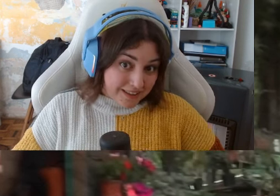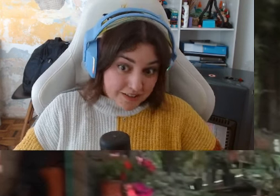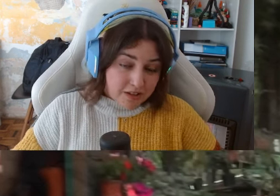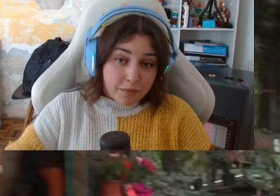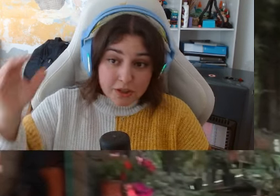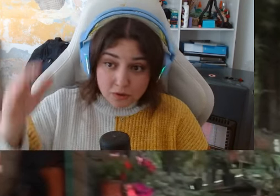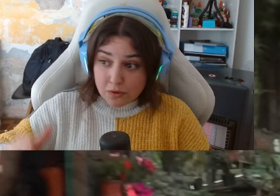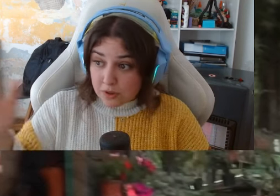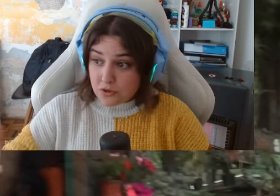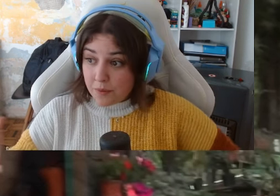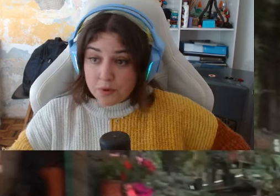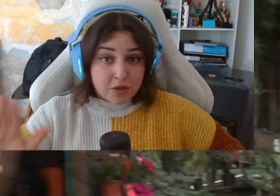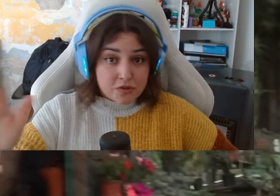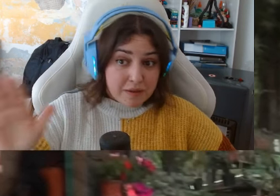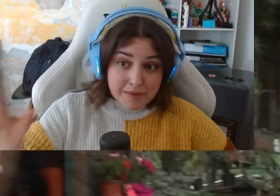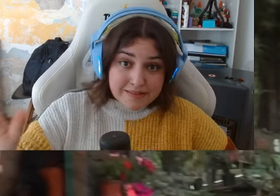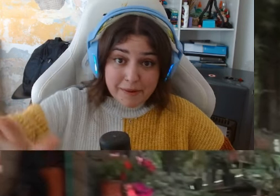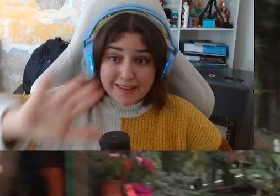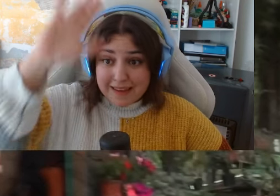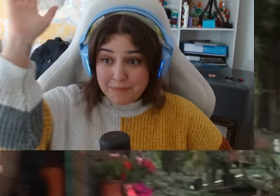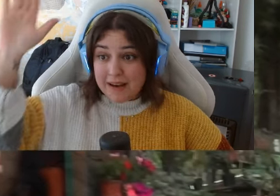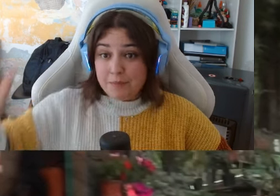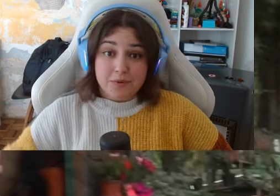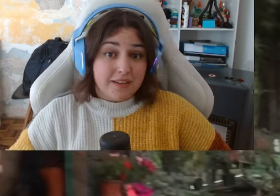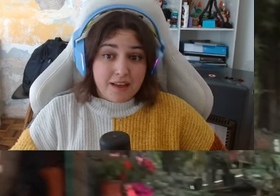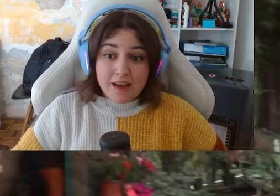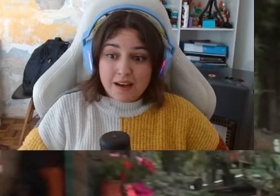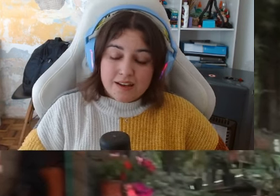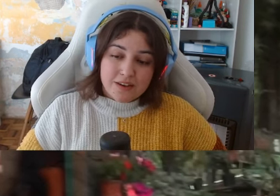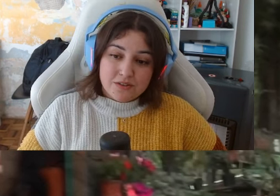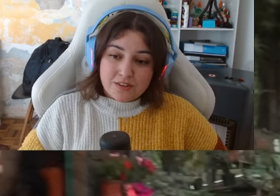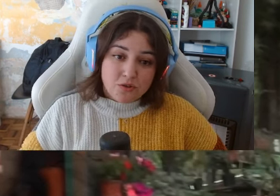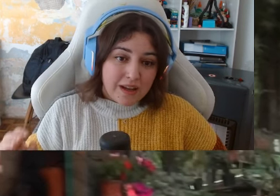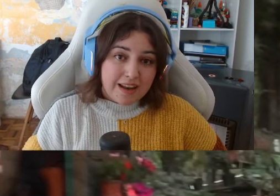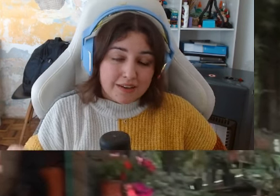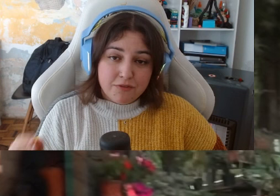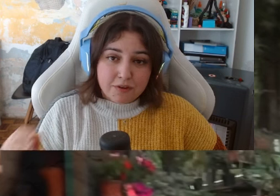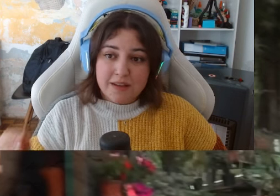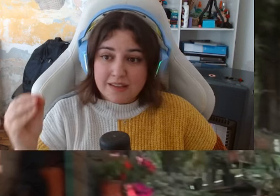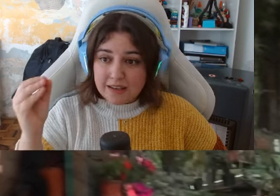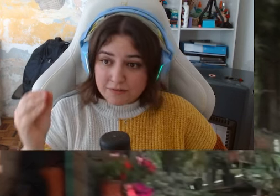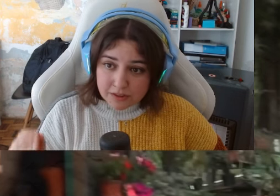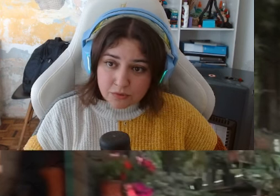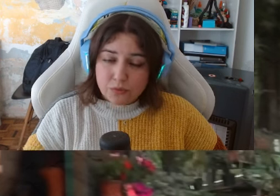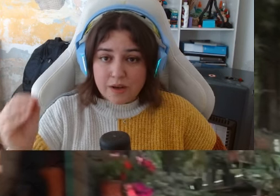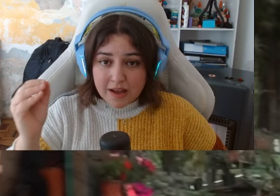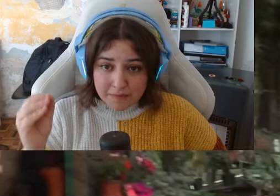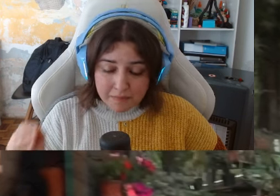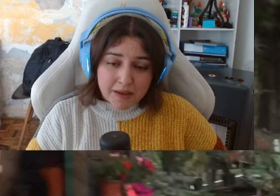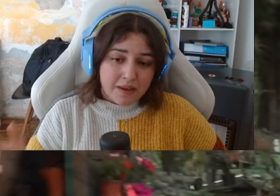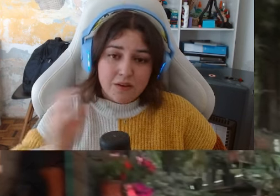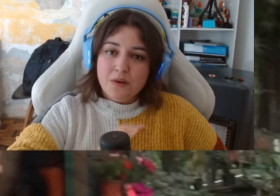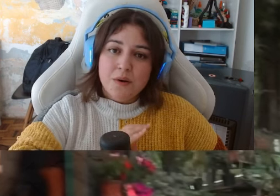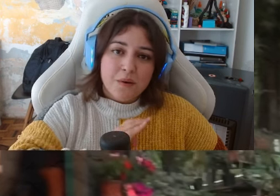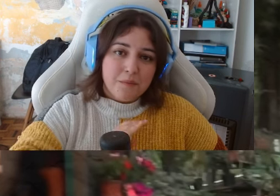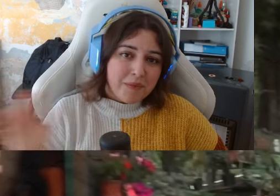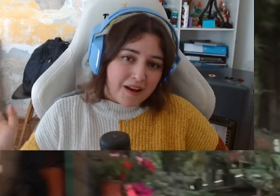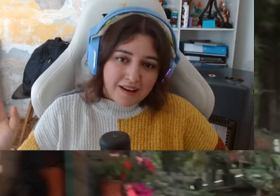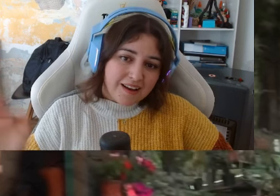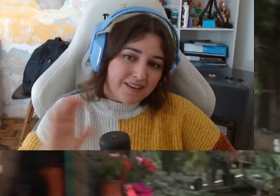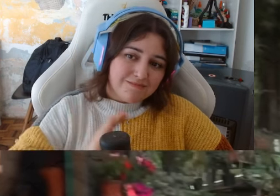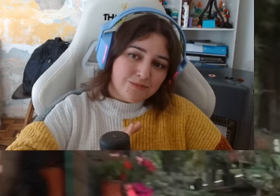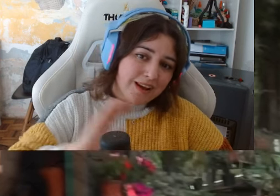futuras generaciones. Porque todo lo que hizo AMLO en estos 6 meses va a quedar para la posteridad. O sea, toda la reforma de la infraestructura en México